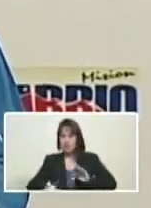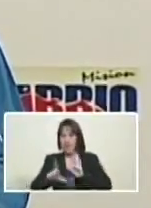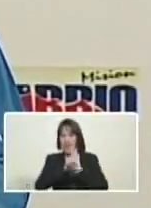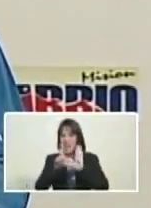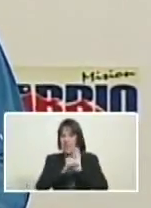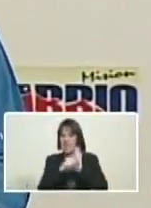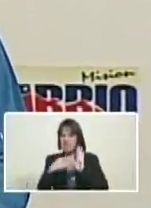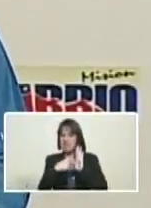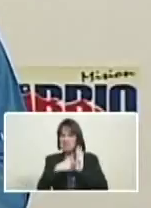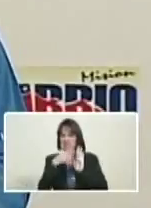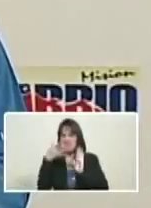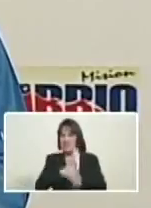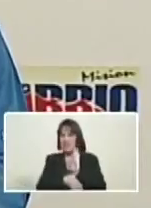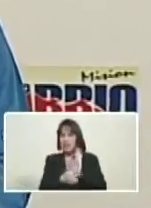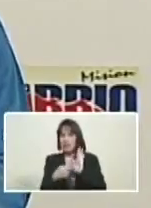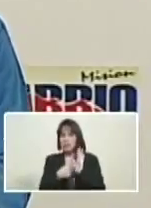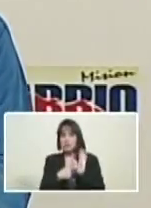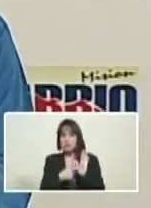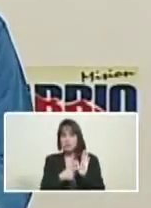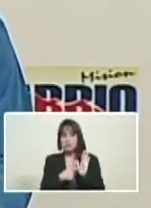Aquí se encuentran presentes